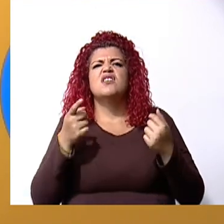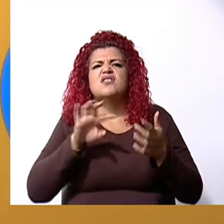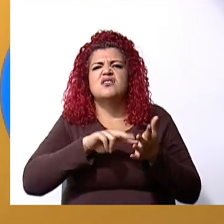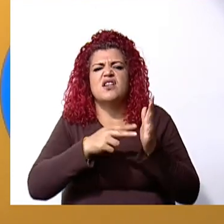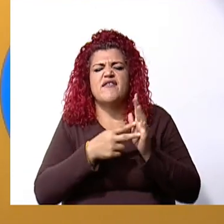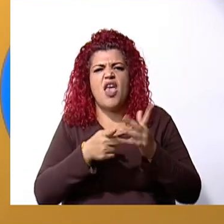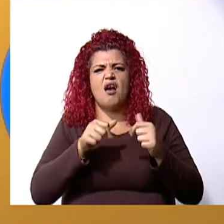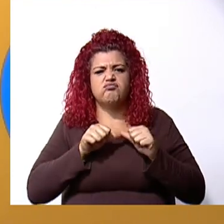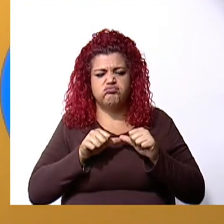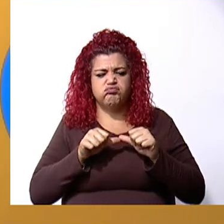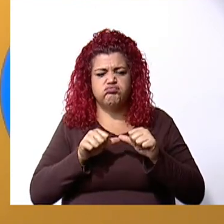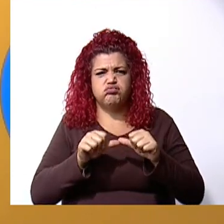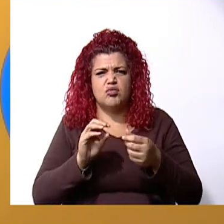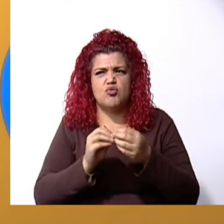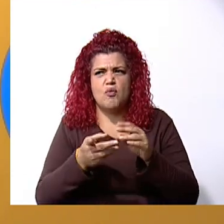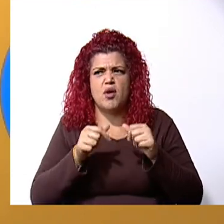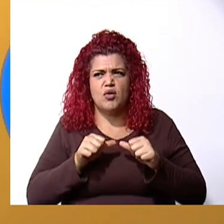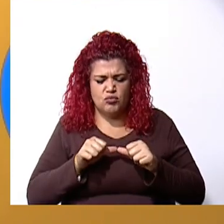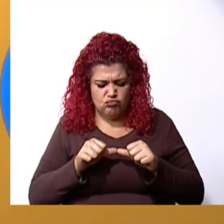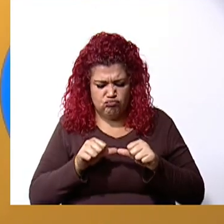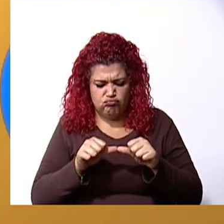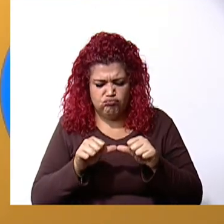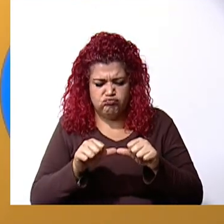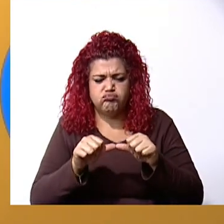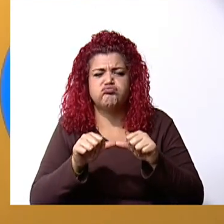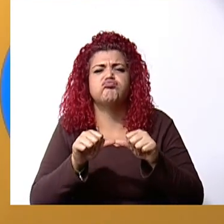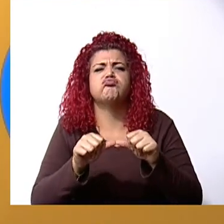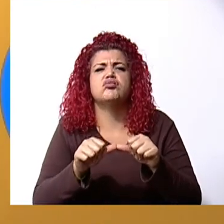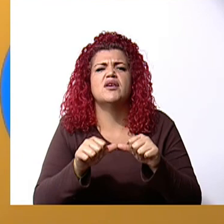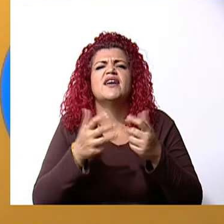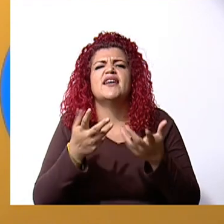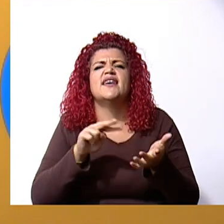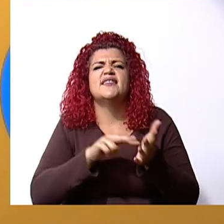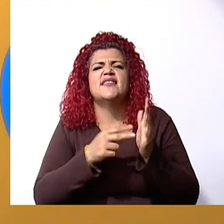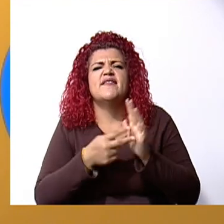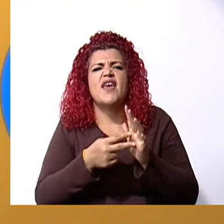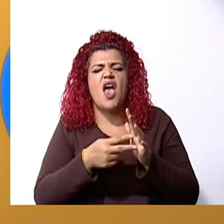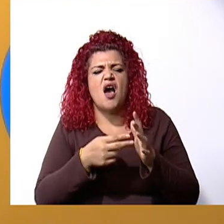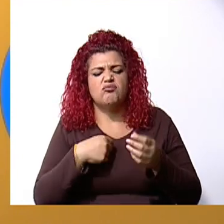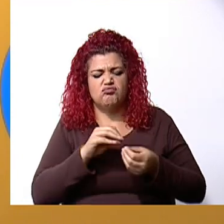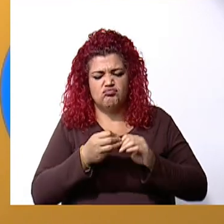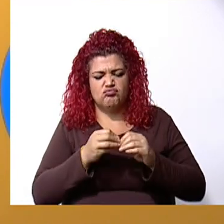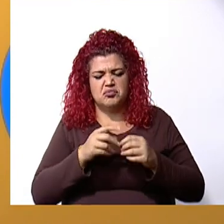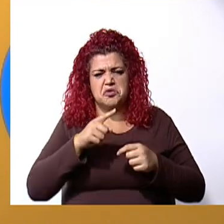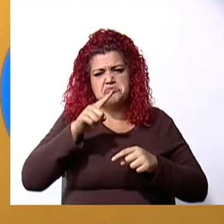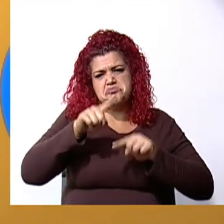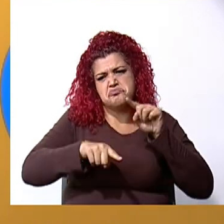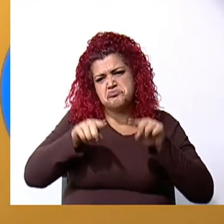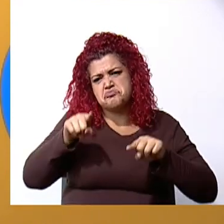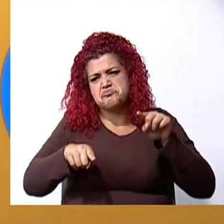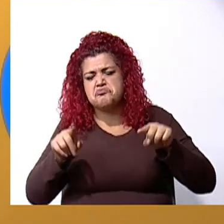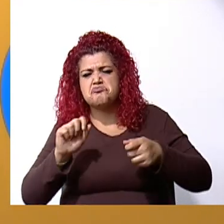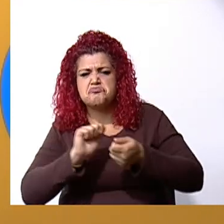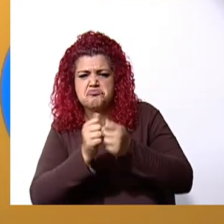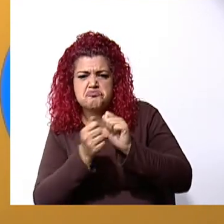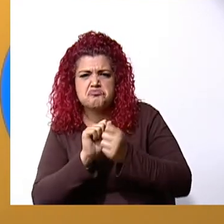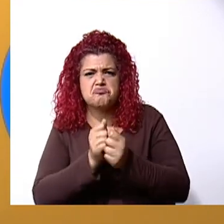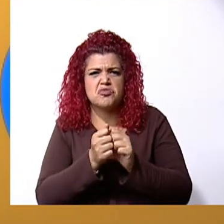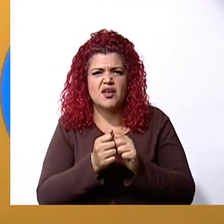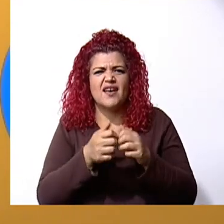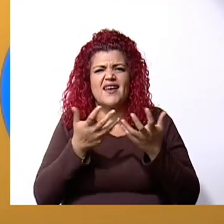constante? Vean, por ahí sale. ¿Qué es una cantidad variable? Para recordar. ¿Qué es una